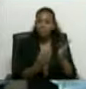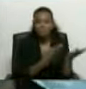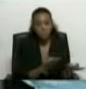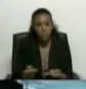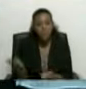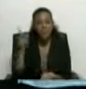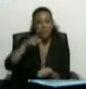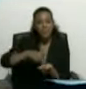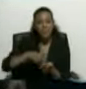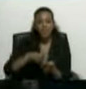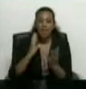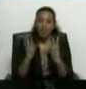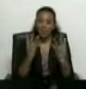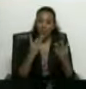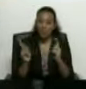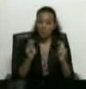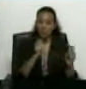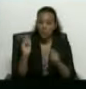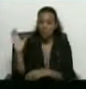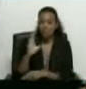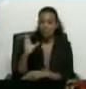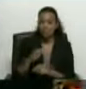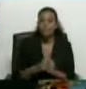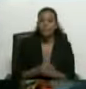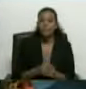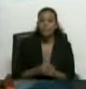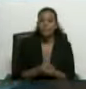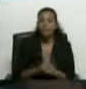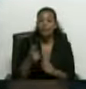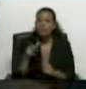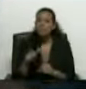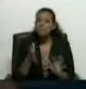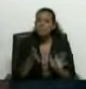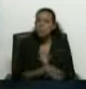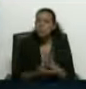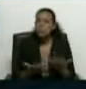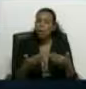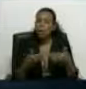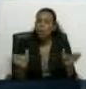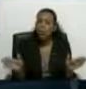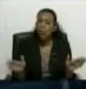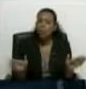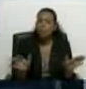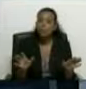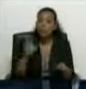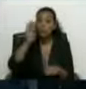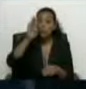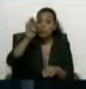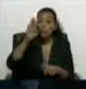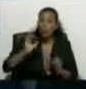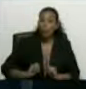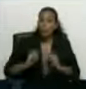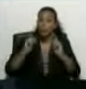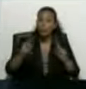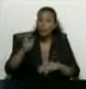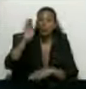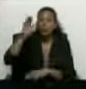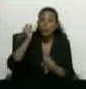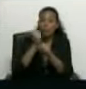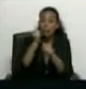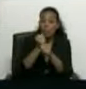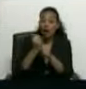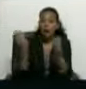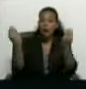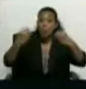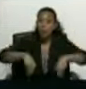dijeron presente. Por otra parte, esta Expo Turismo abre las puertas a las grandes oportunidades de trabajo,